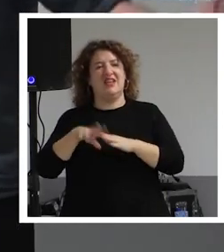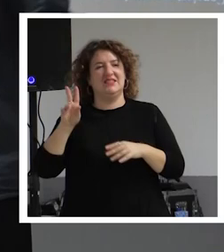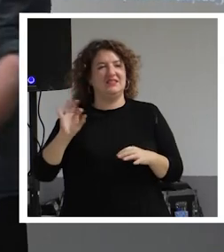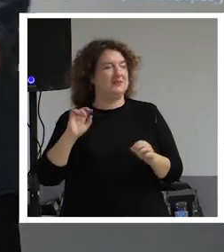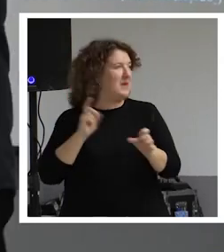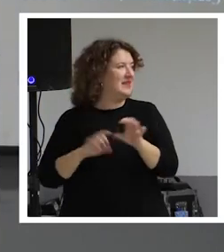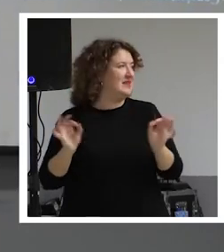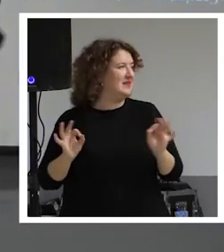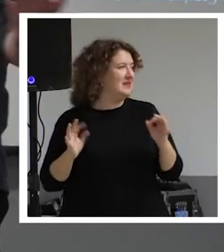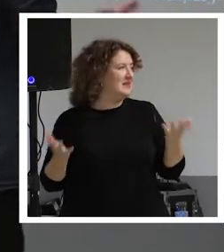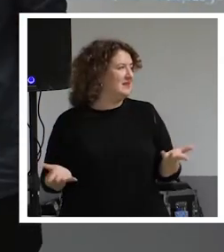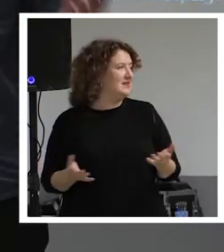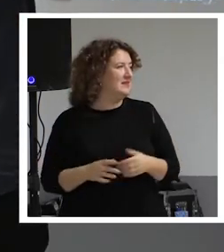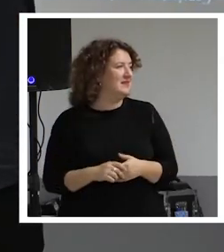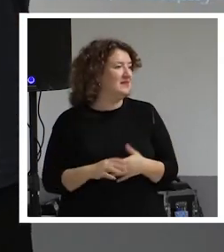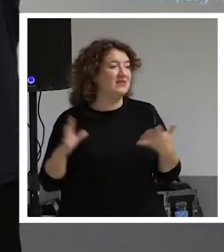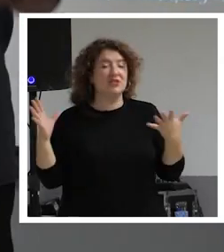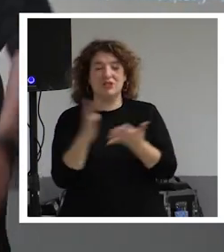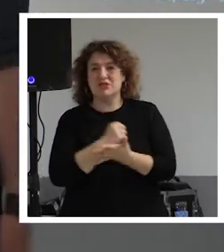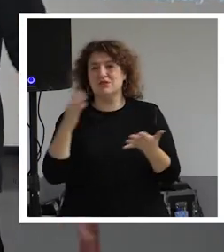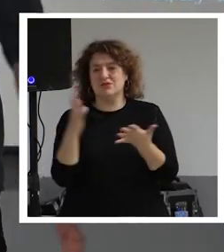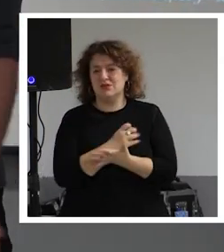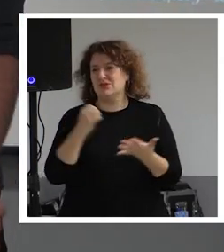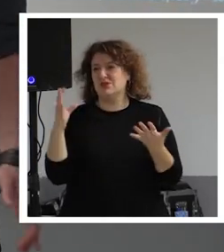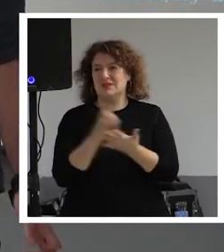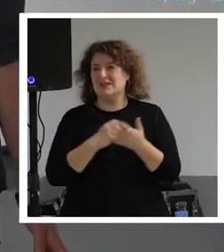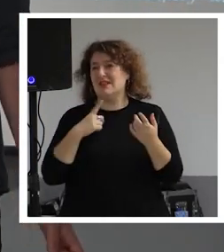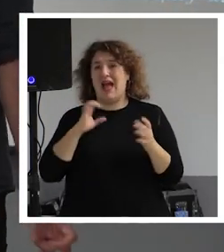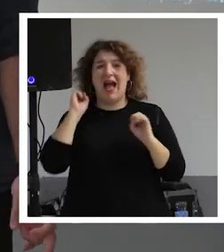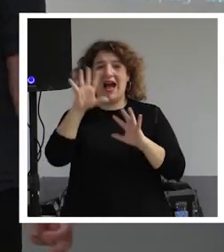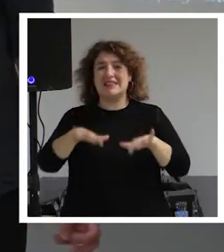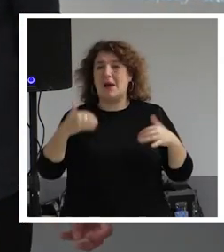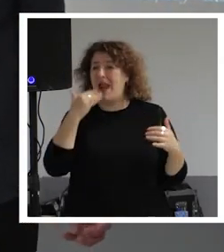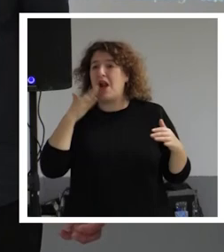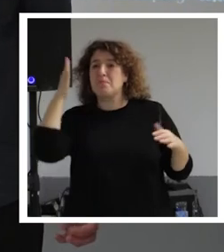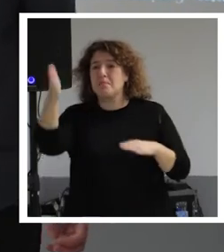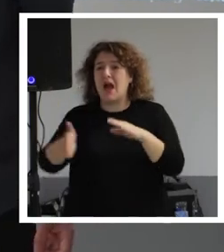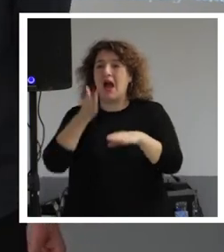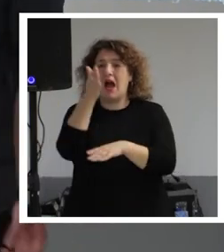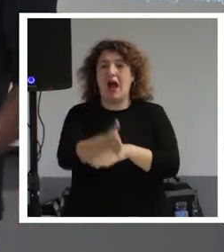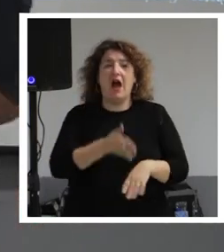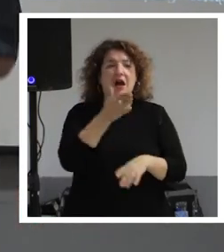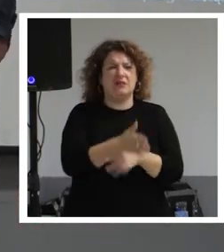participó en alguna Asamblea De algo te cuento que tú participaste en alguna asamblea de periodistas de derecha